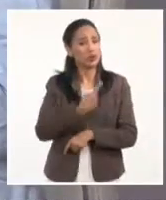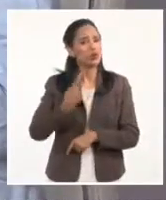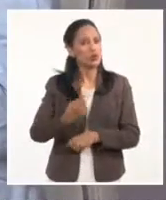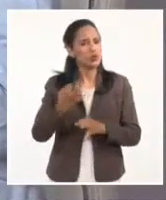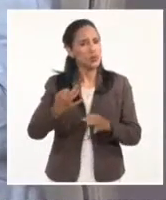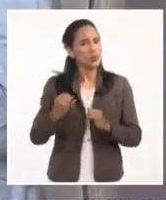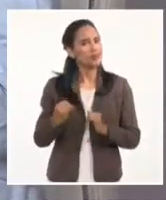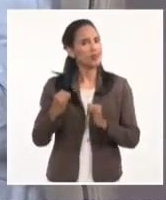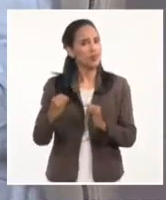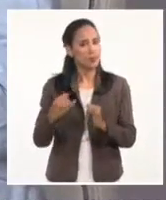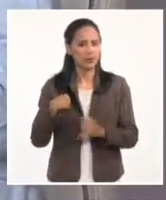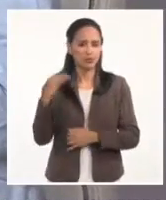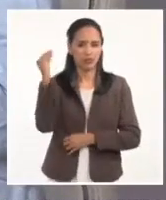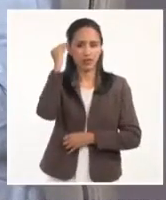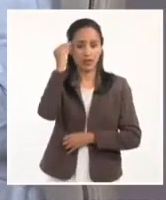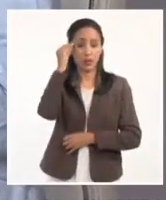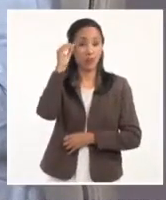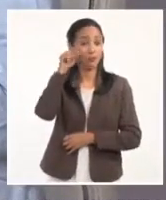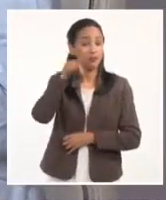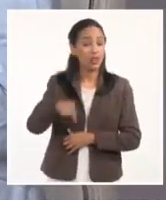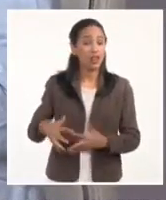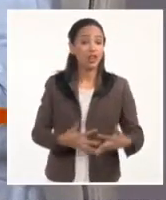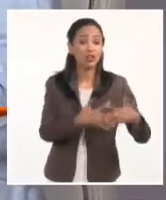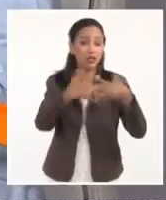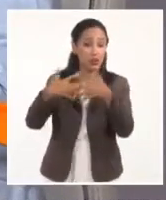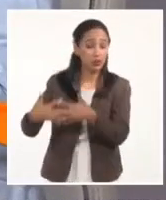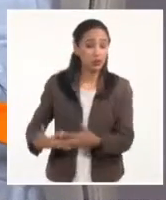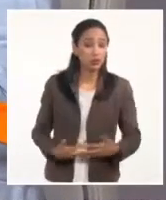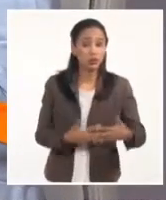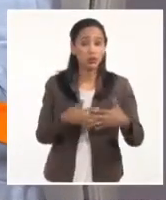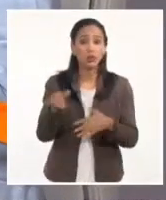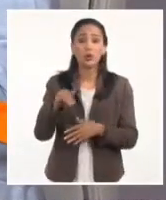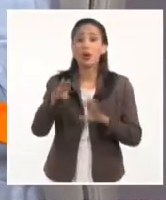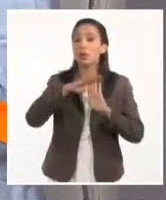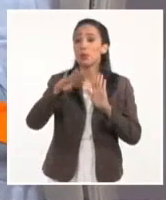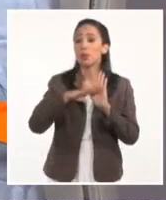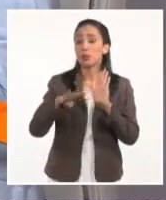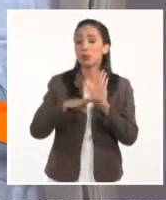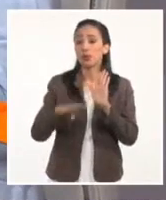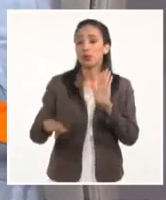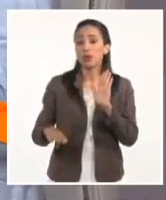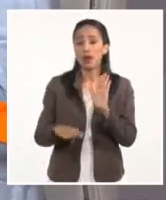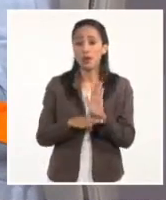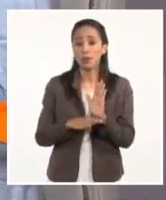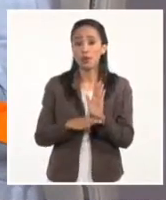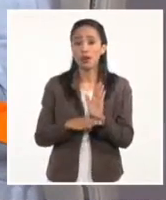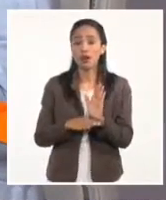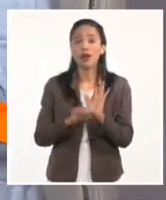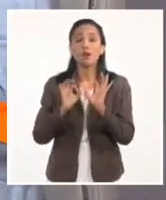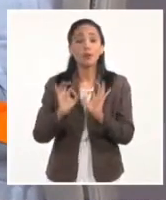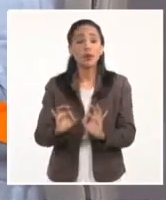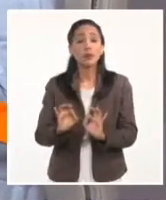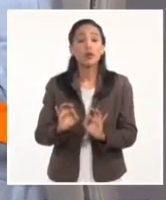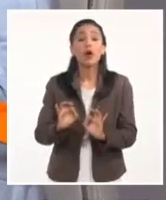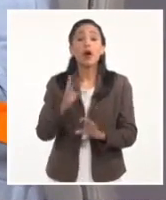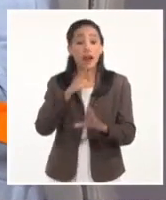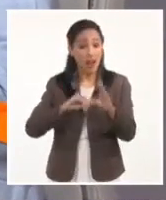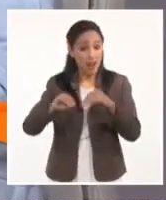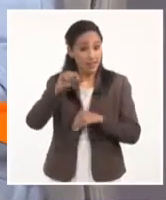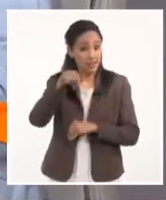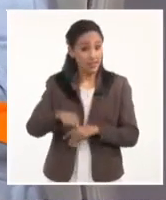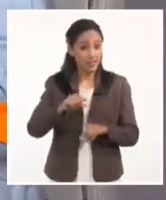y allí en miami hay programas de micrófono abierto las 24 horas del día hablando de estos temas está de agradecido